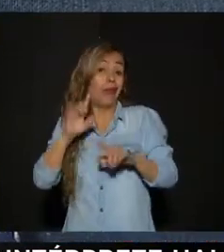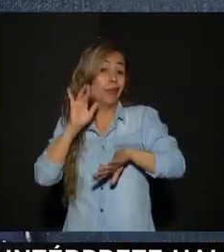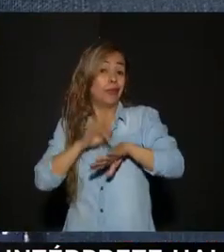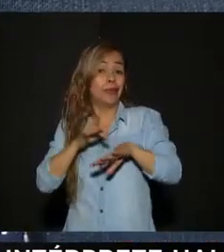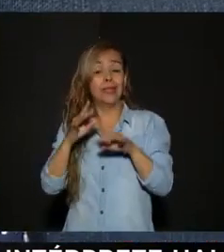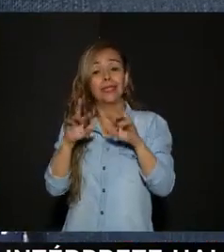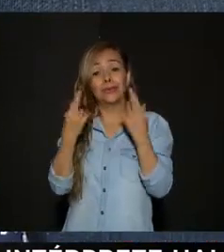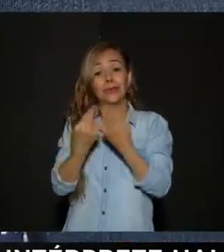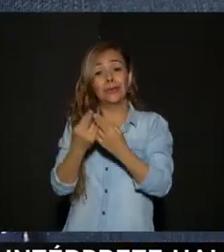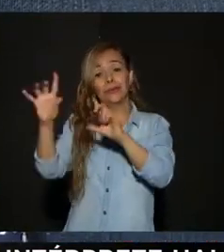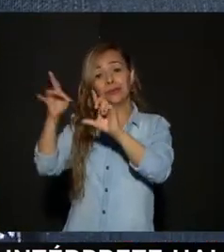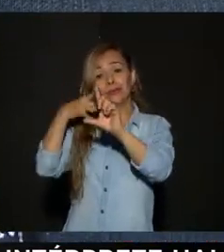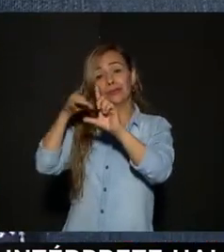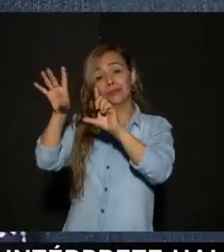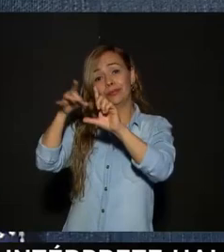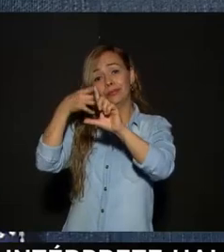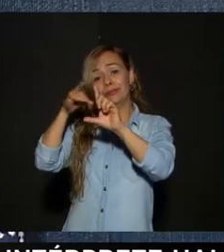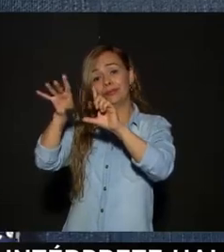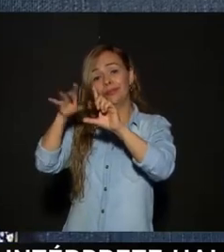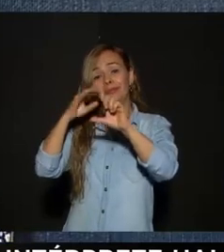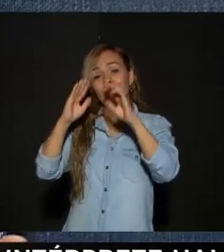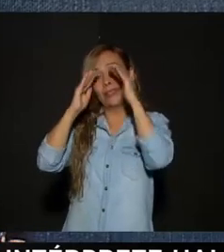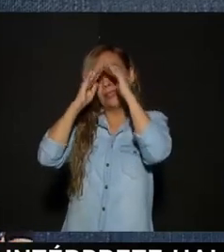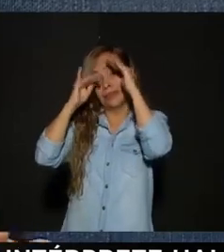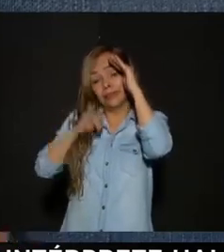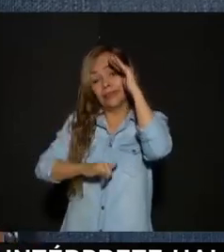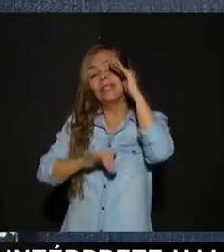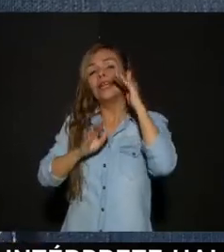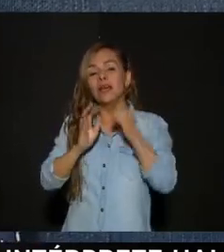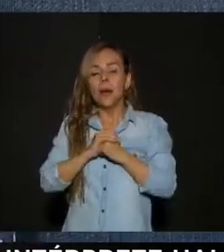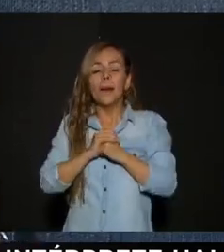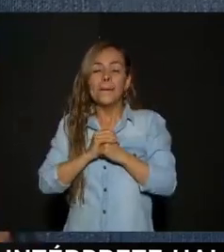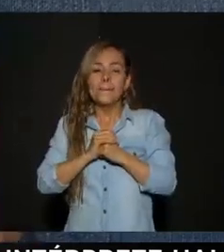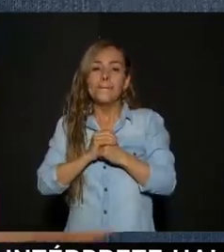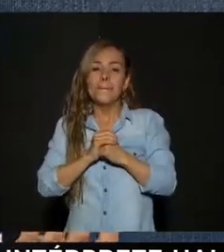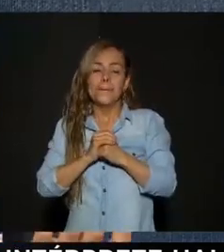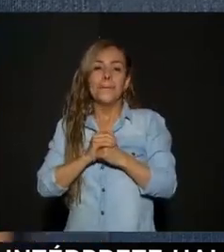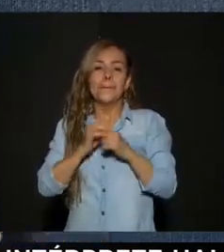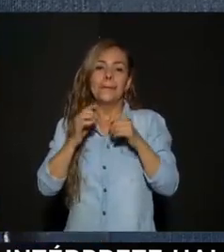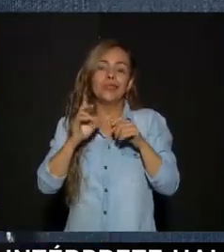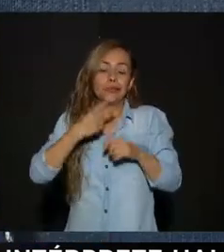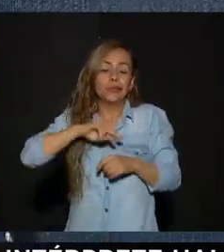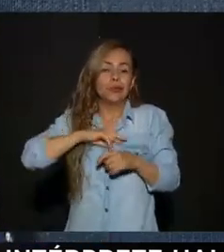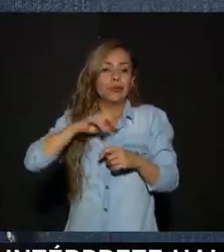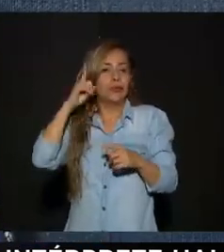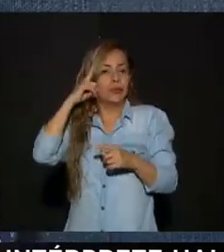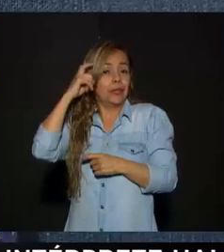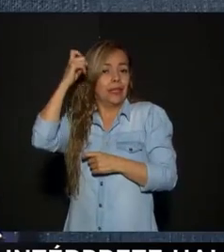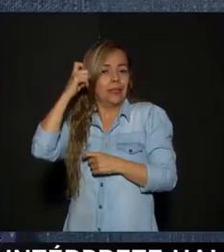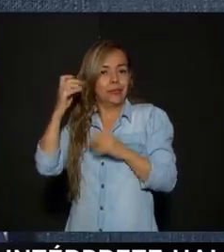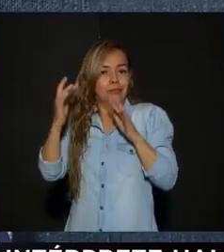dejado de conectar con nuestros maestros. Por supuesto, ahorita tenemos unos retos que estamos afrontando y de los que estamos